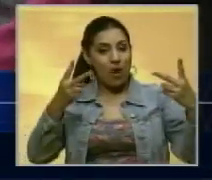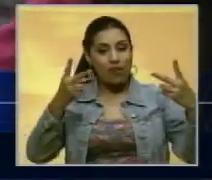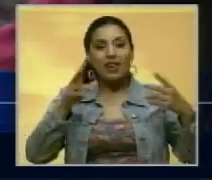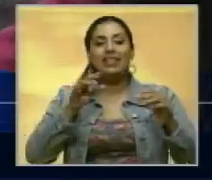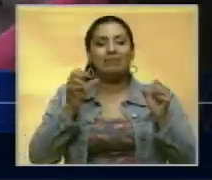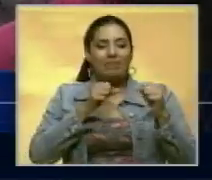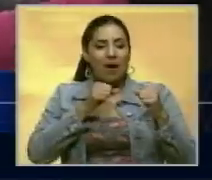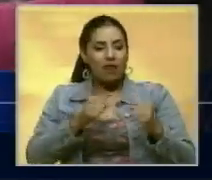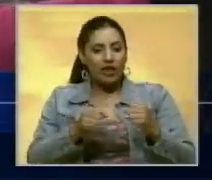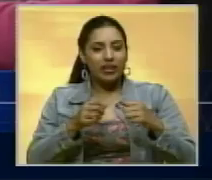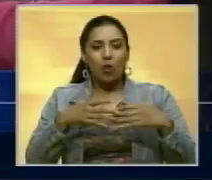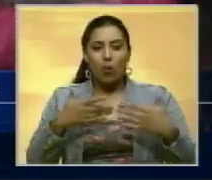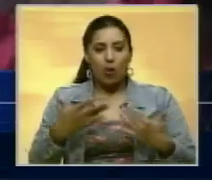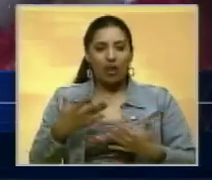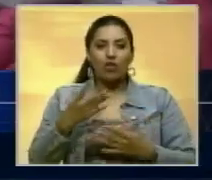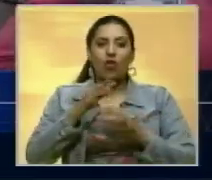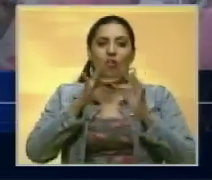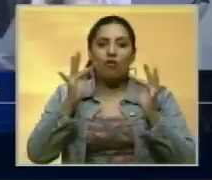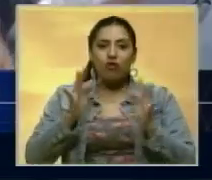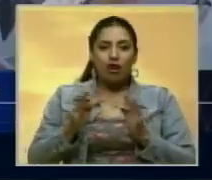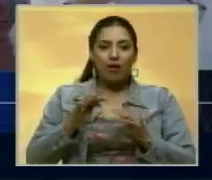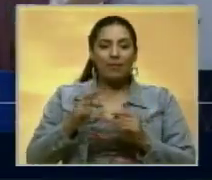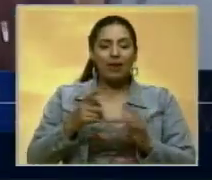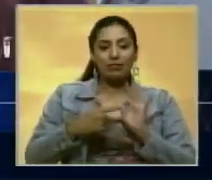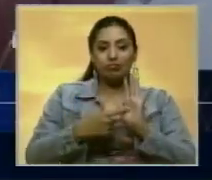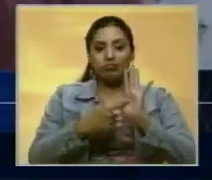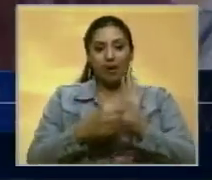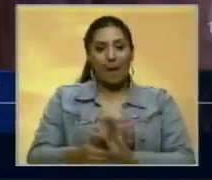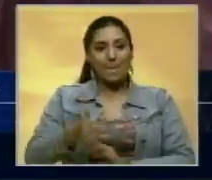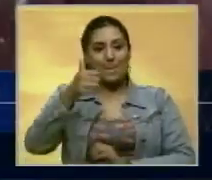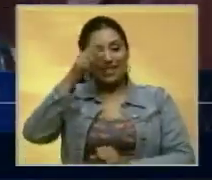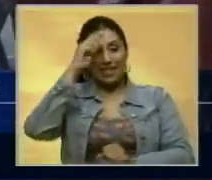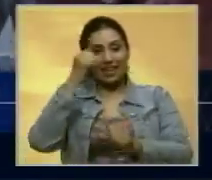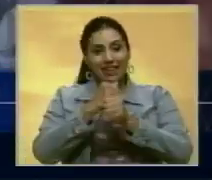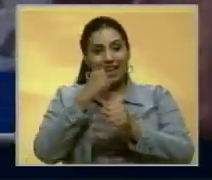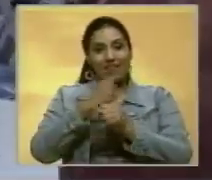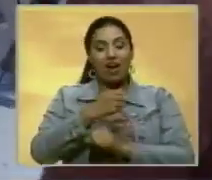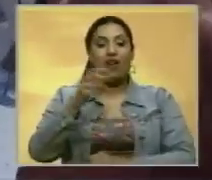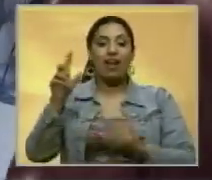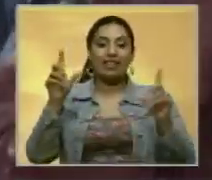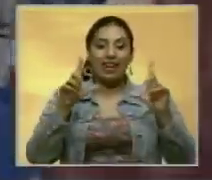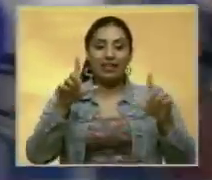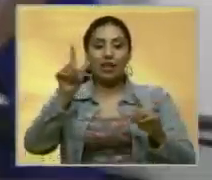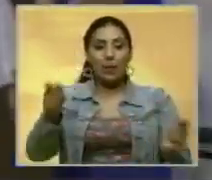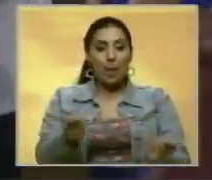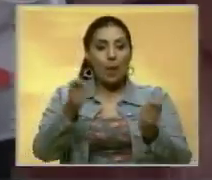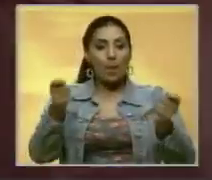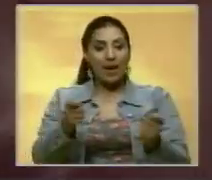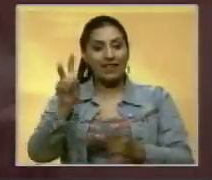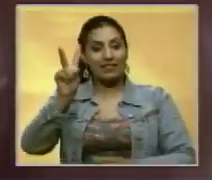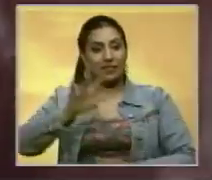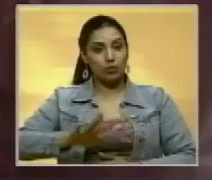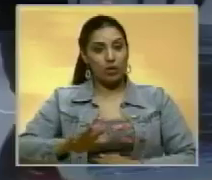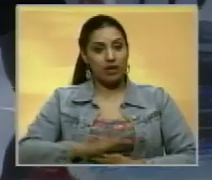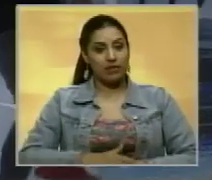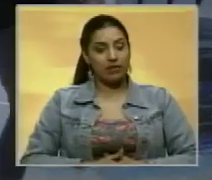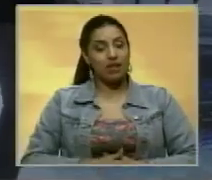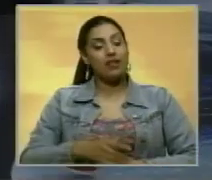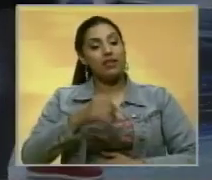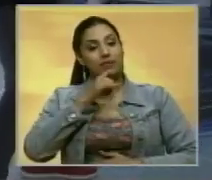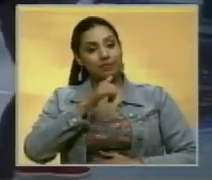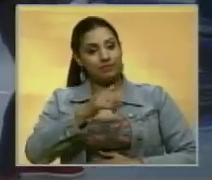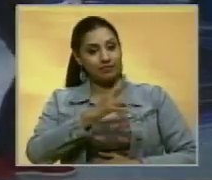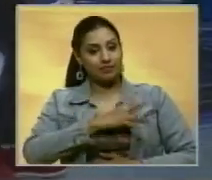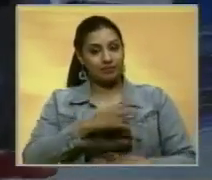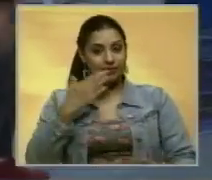seguirá consolidándose como el evento que ha destacado más el trabajo de la televisión y la publicidad en Venezuela. Rafael